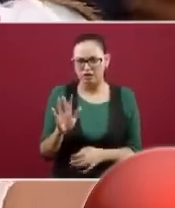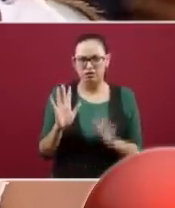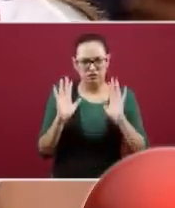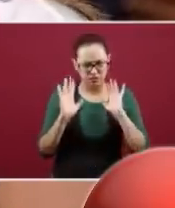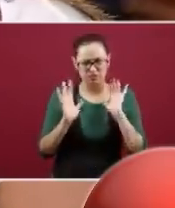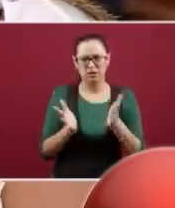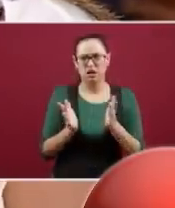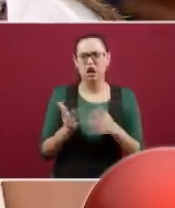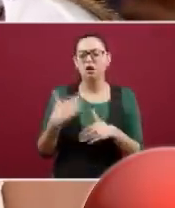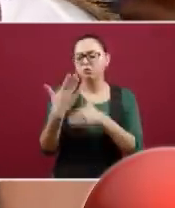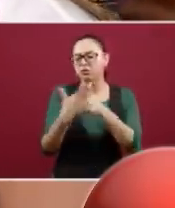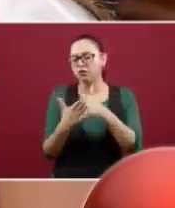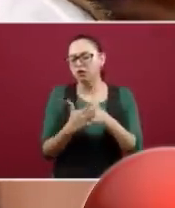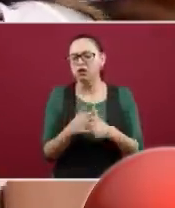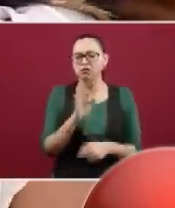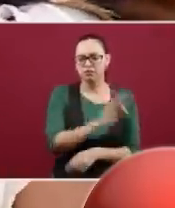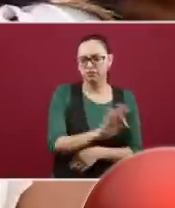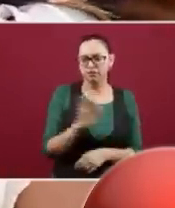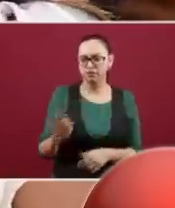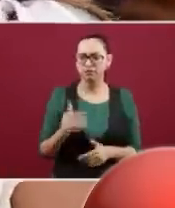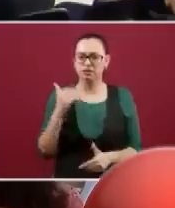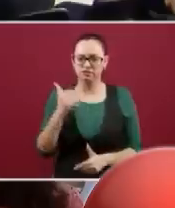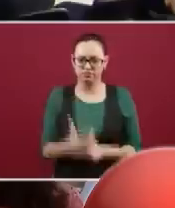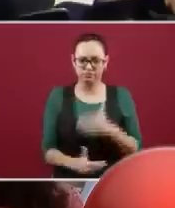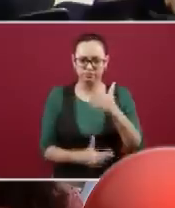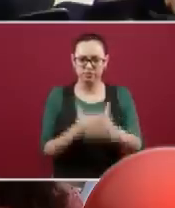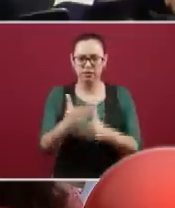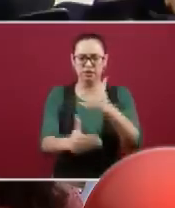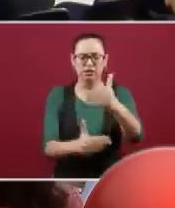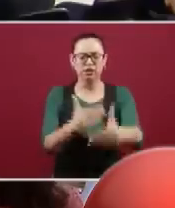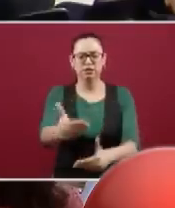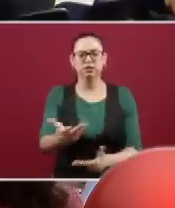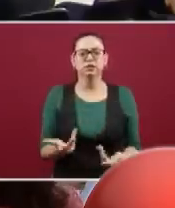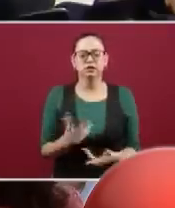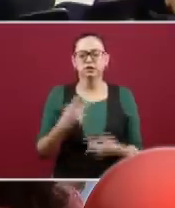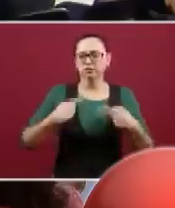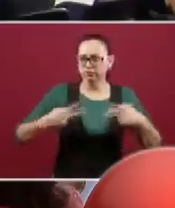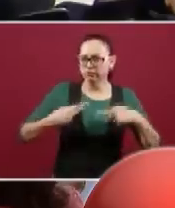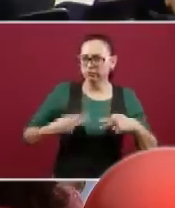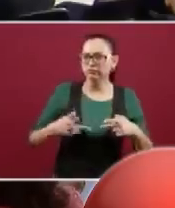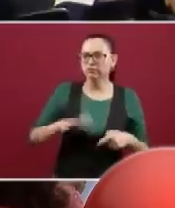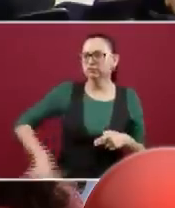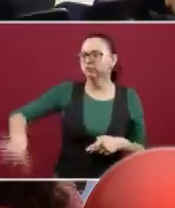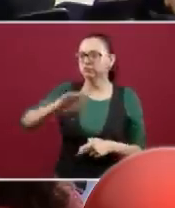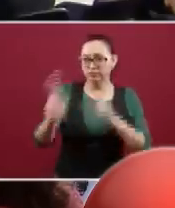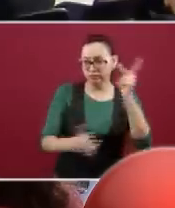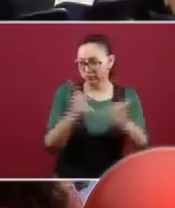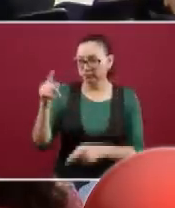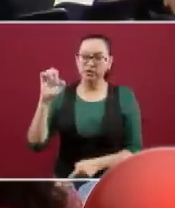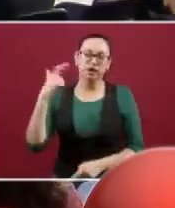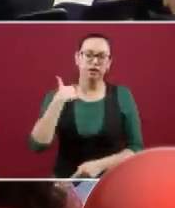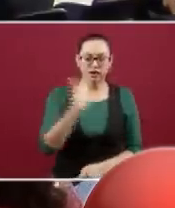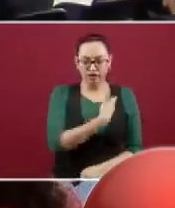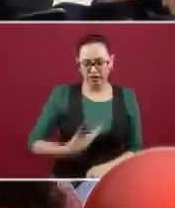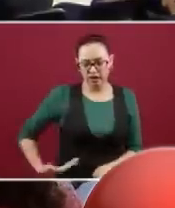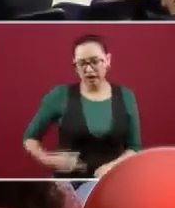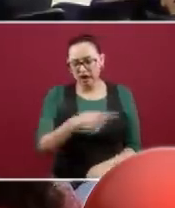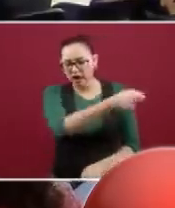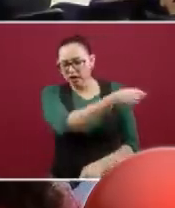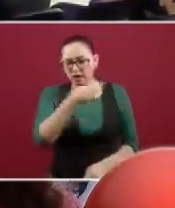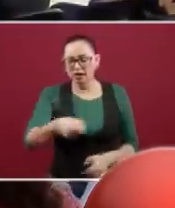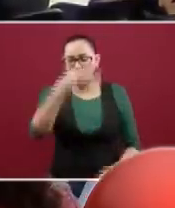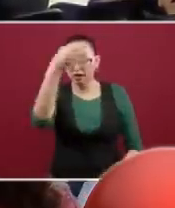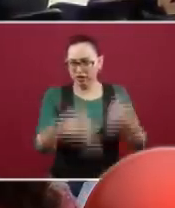plantear alguna fecha o cómo va este proceso en la consulta a los juicios a expresidentes? Y una segunda